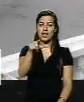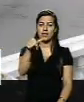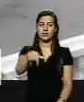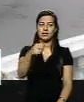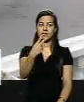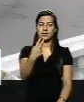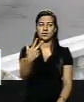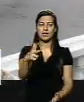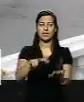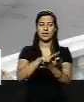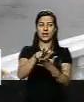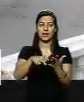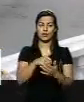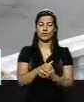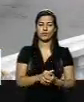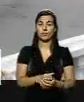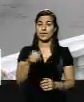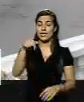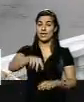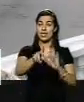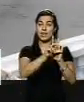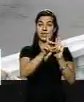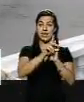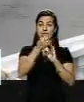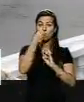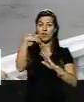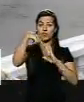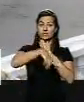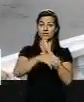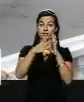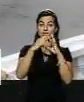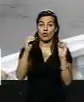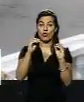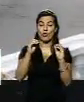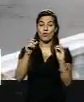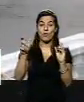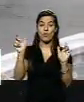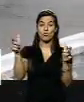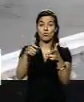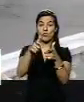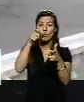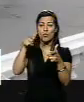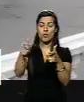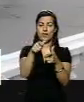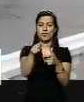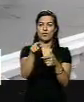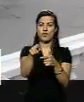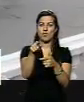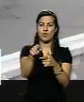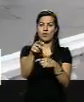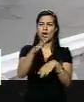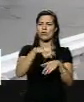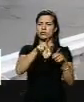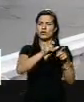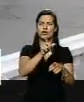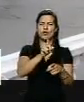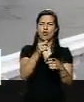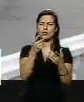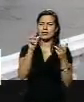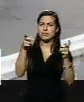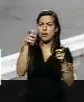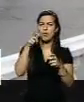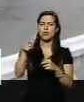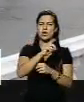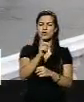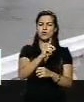Es una ley que profundiza el sector popular, porque muchas de repente no entran en lo que es la parte popular, sino que entran